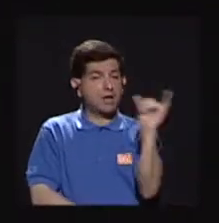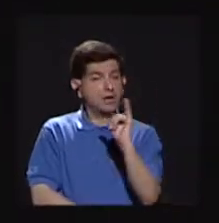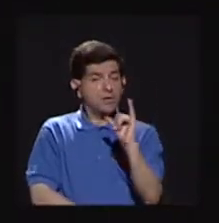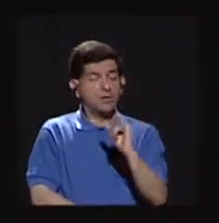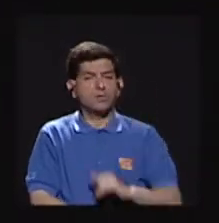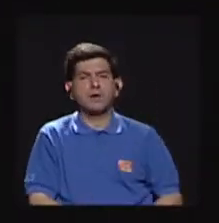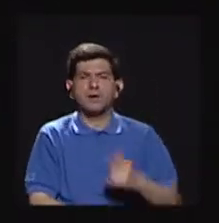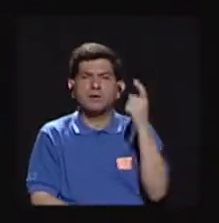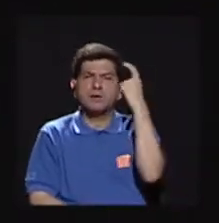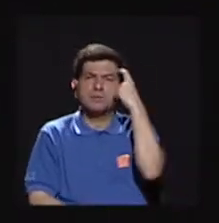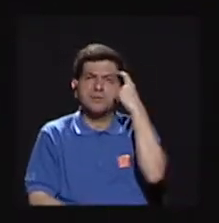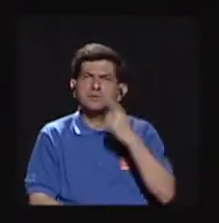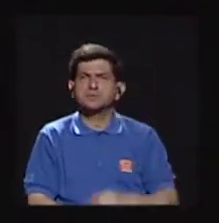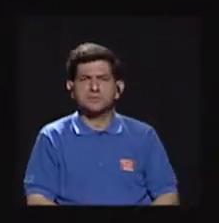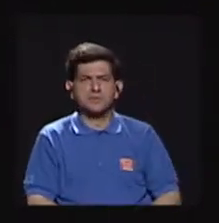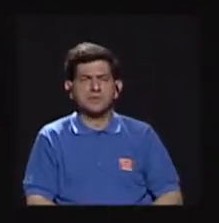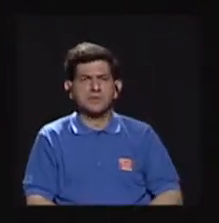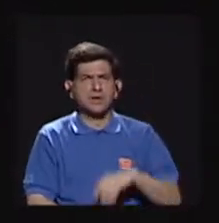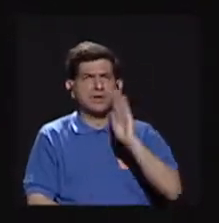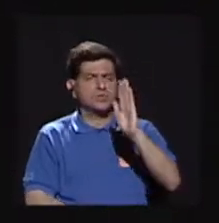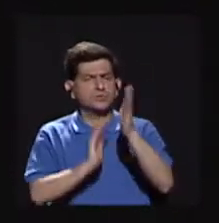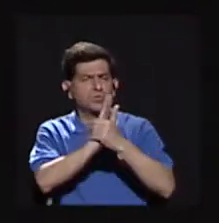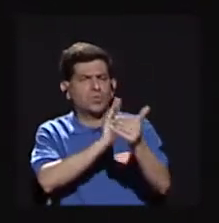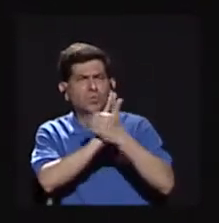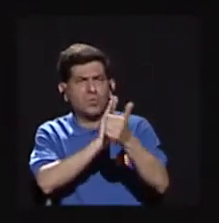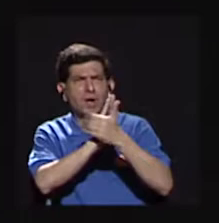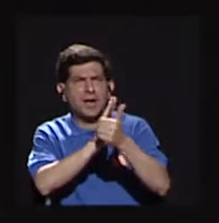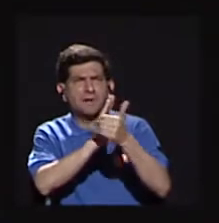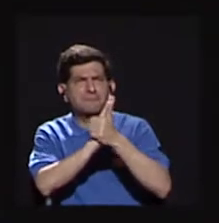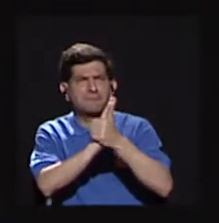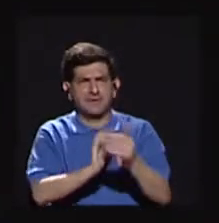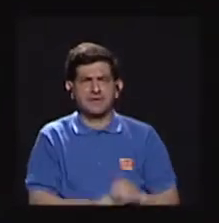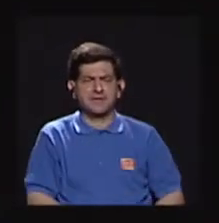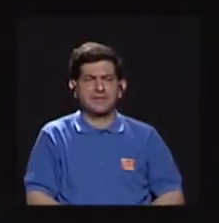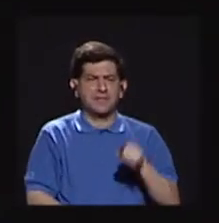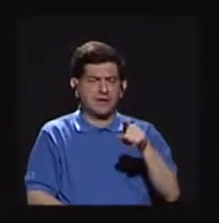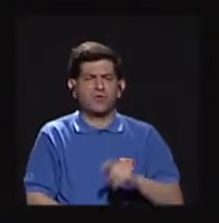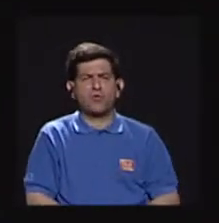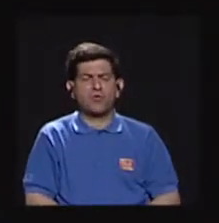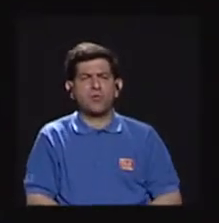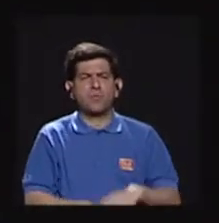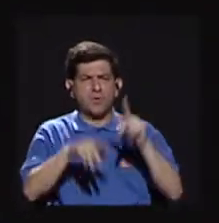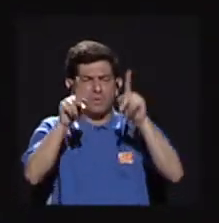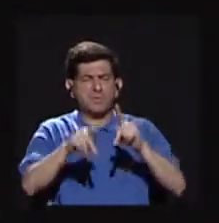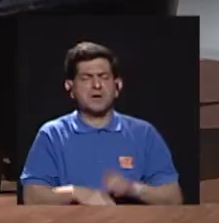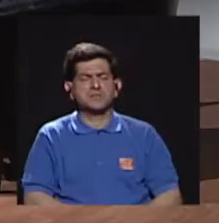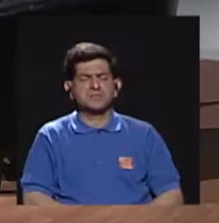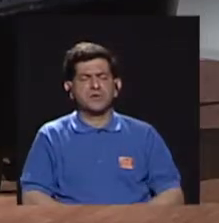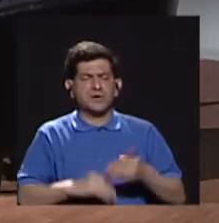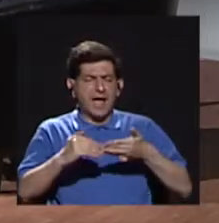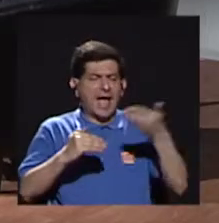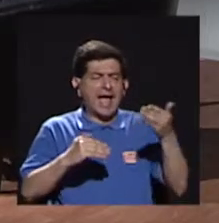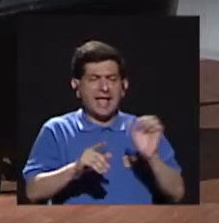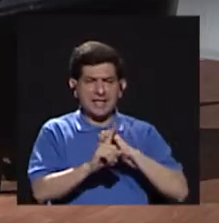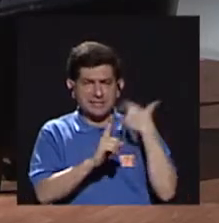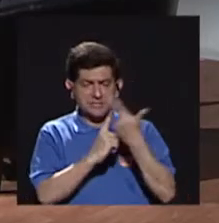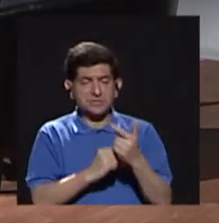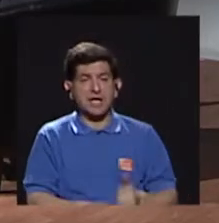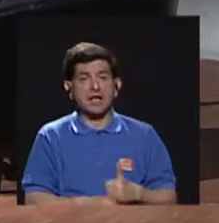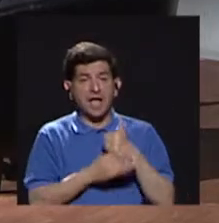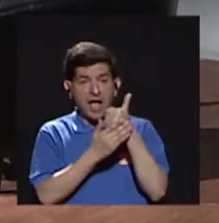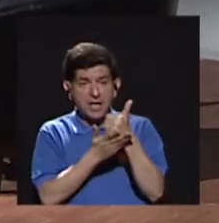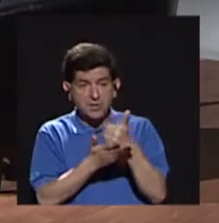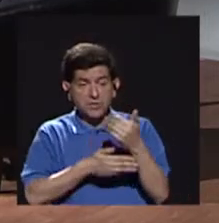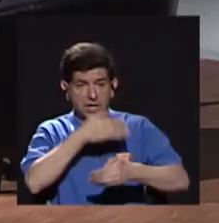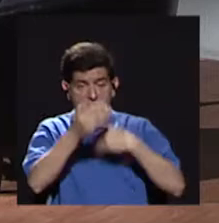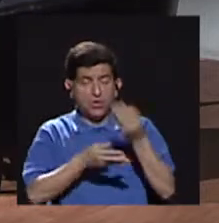de su enorme capacidad como agentes sociales el trabajo ha sido su activo